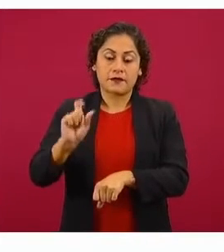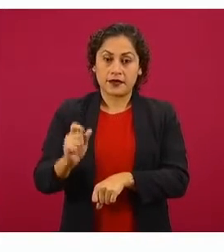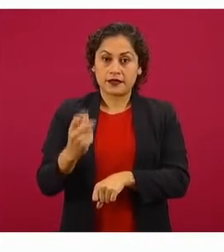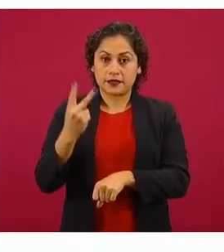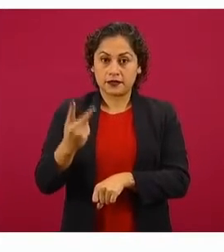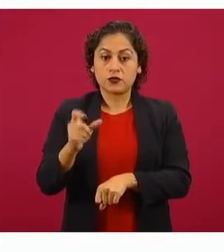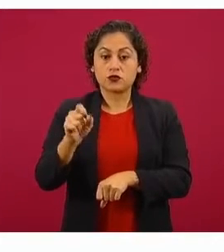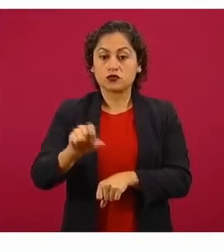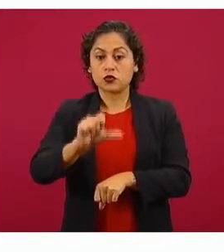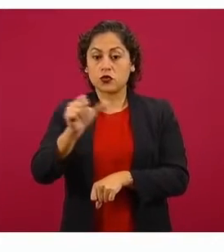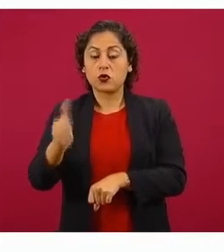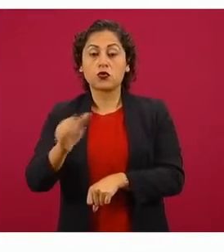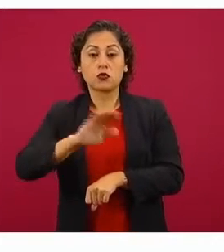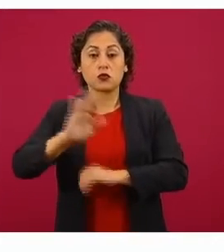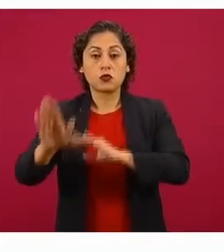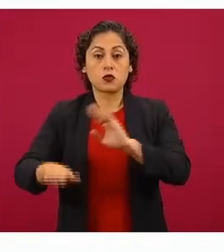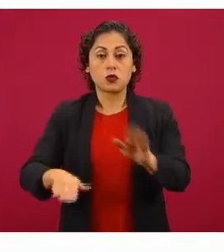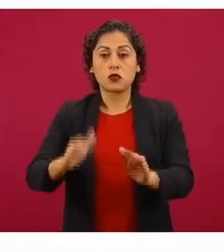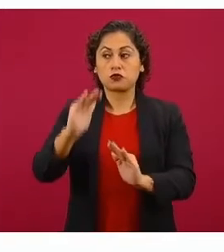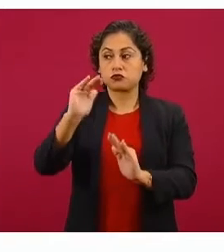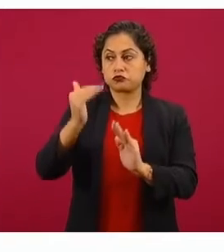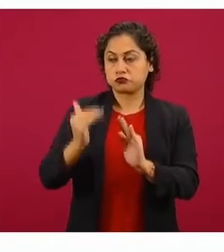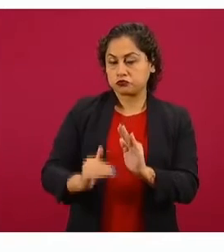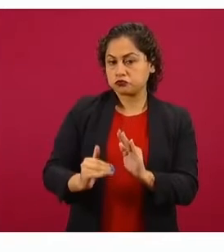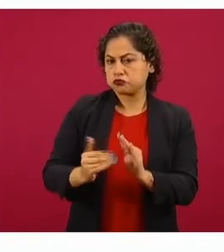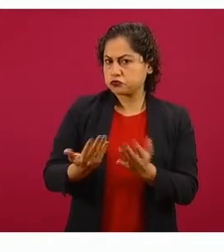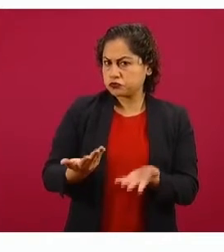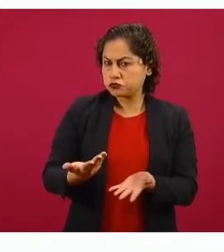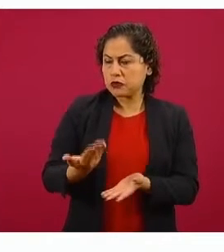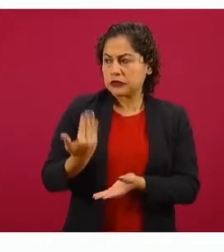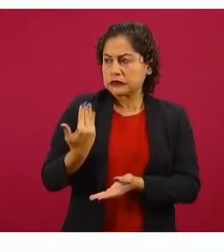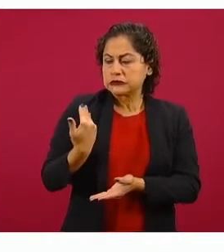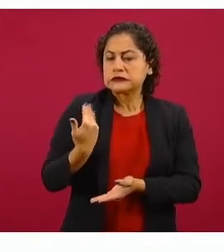en reducción, un poco de incremento durante